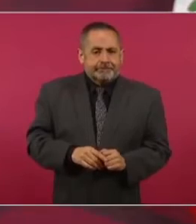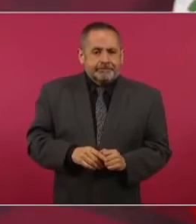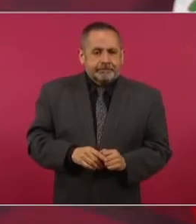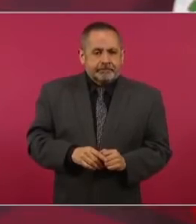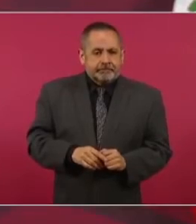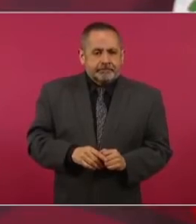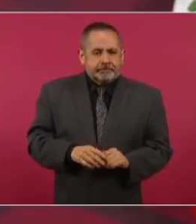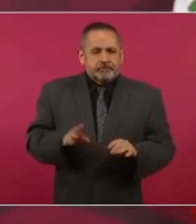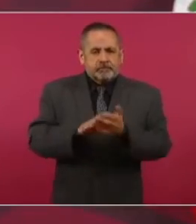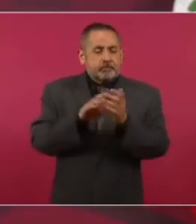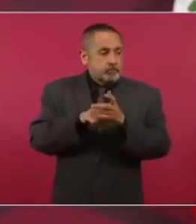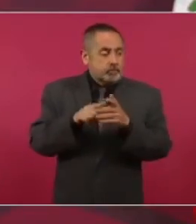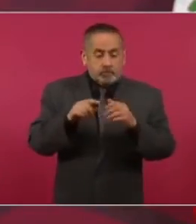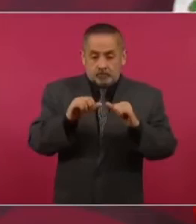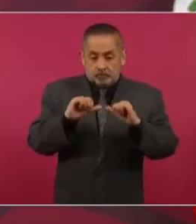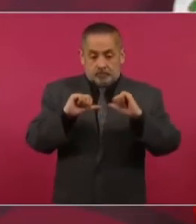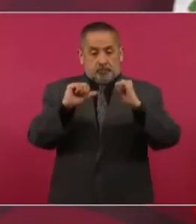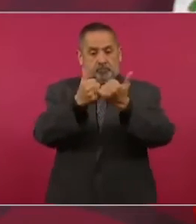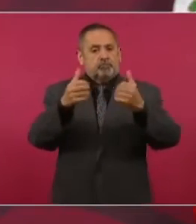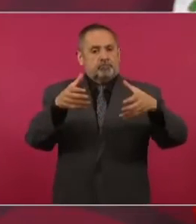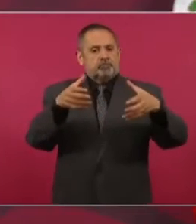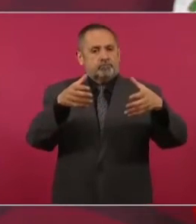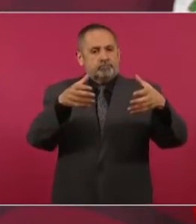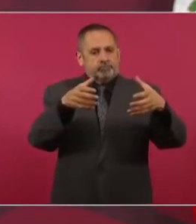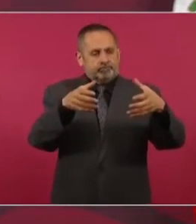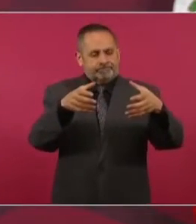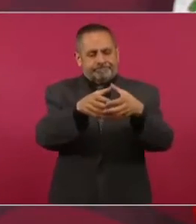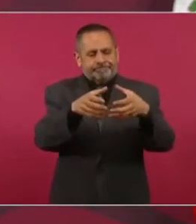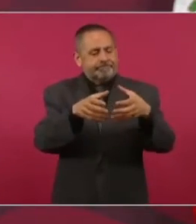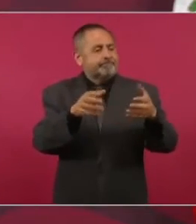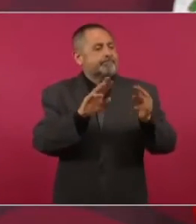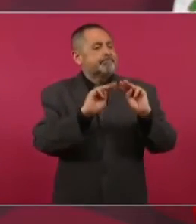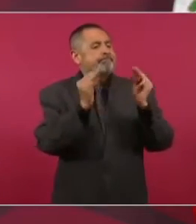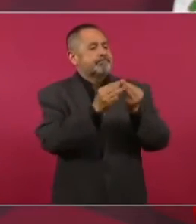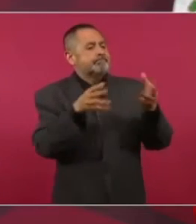un asunto de asociación delictuosa,